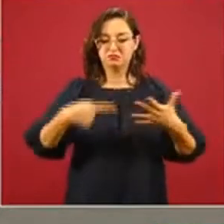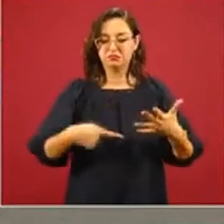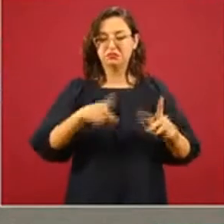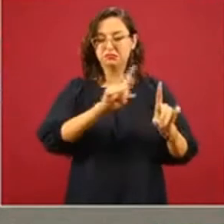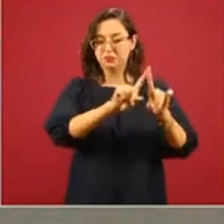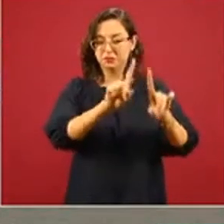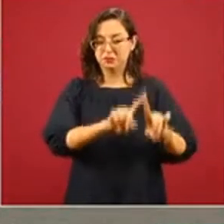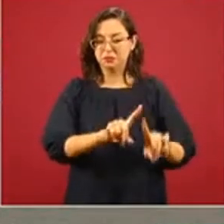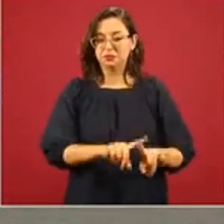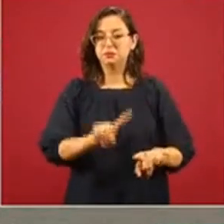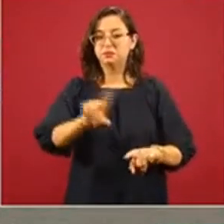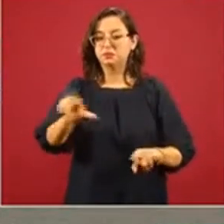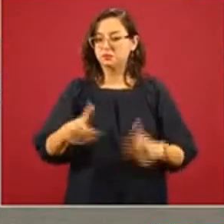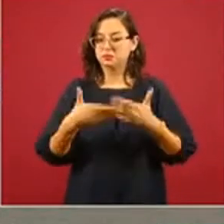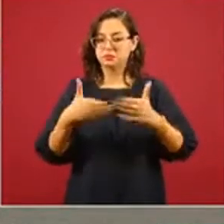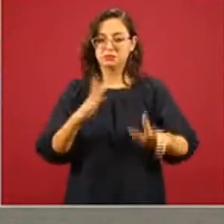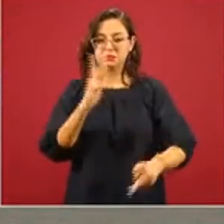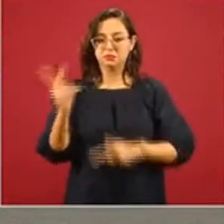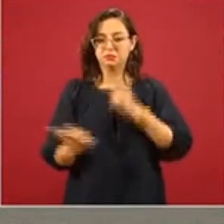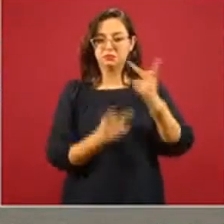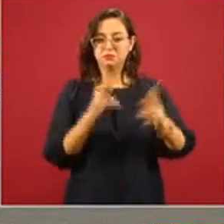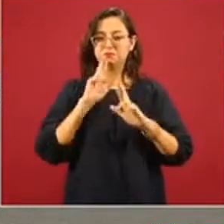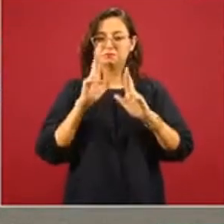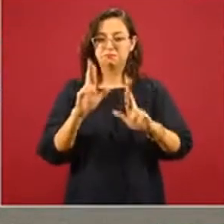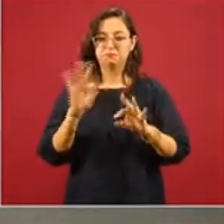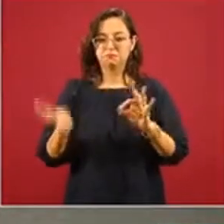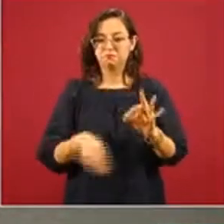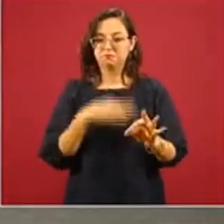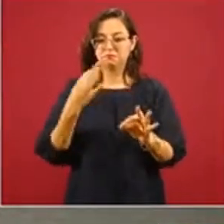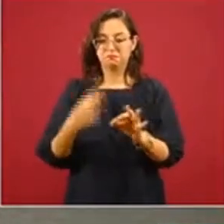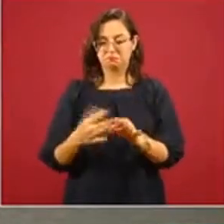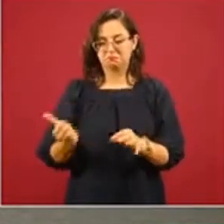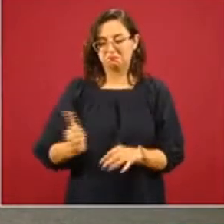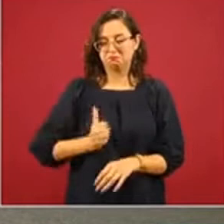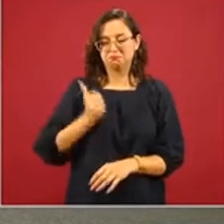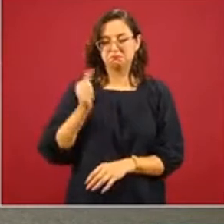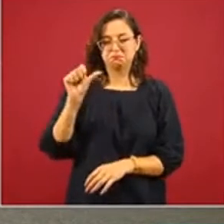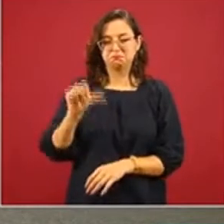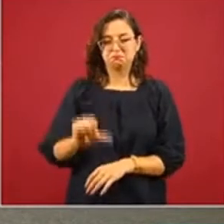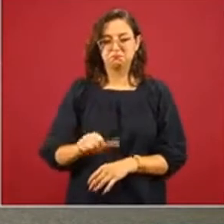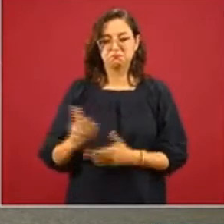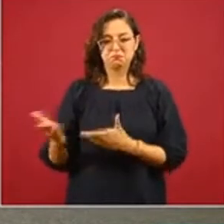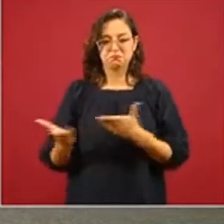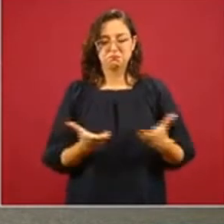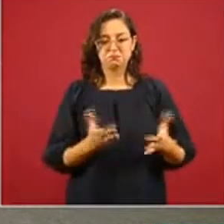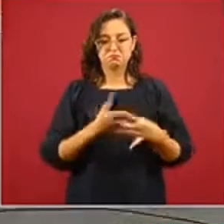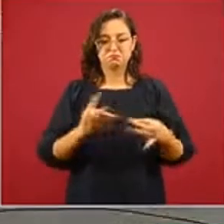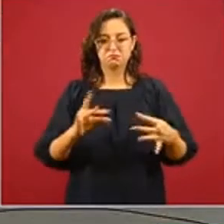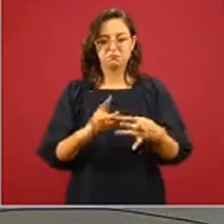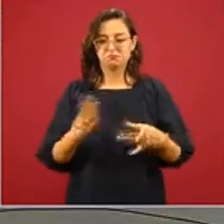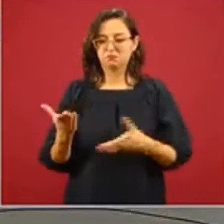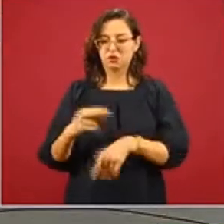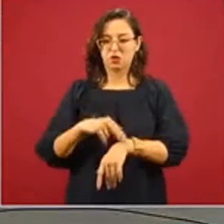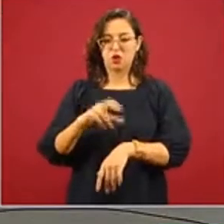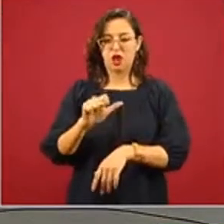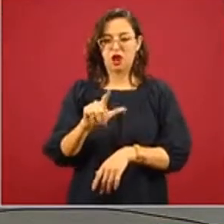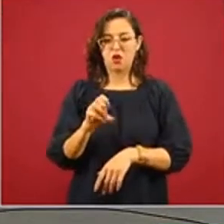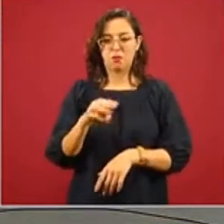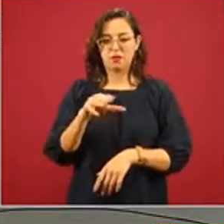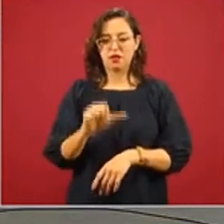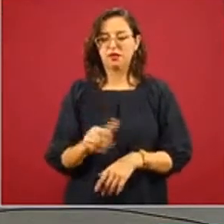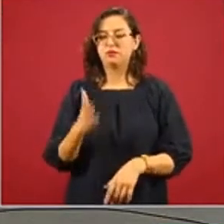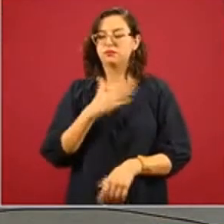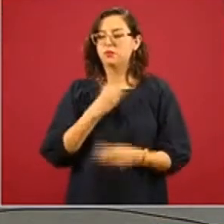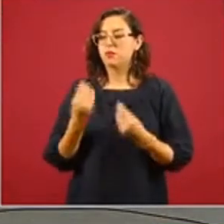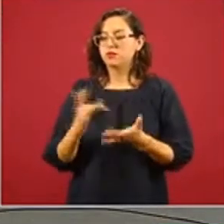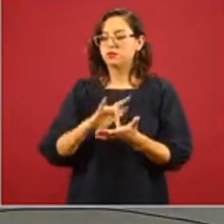preguntas y comentarios y aprovechamos el tiempo. Le pido al doctor Alomía si lo presenta. Muchas gracias, señor secretario. Muy